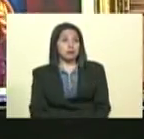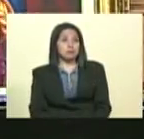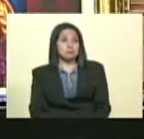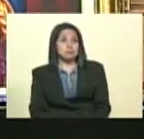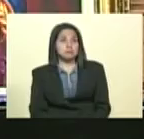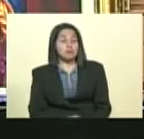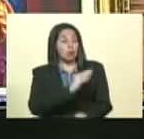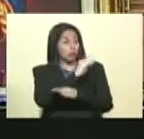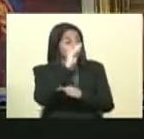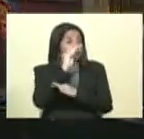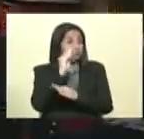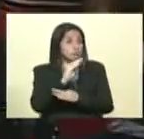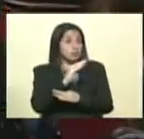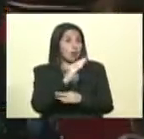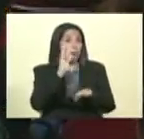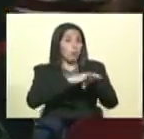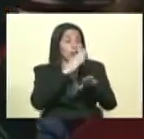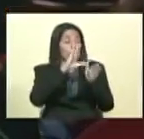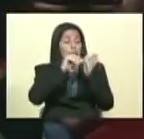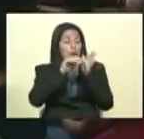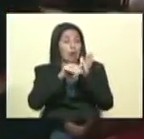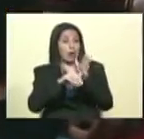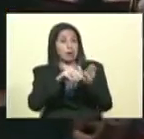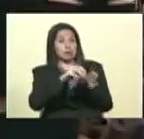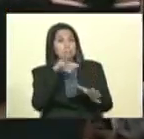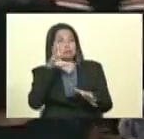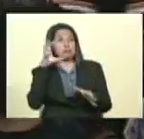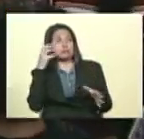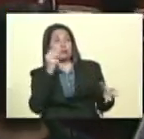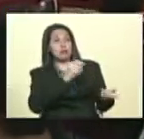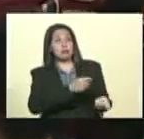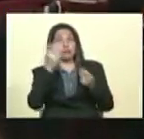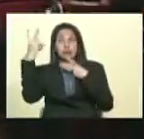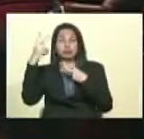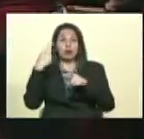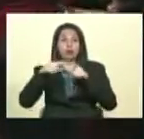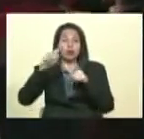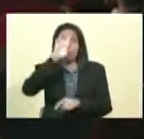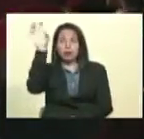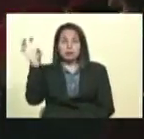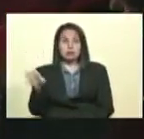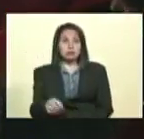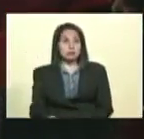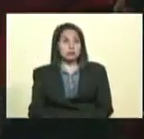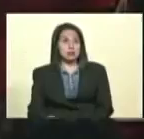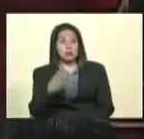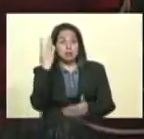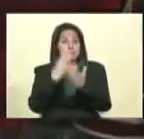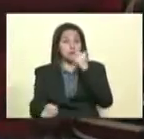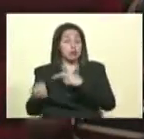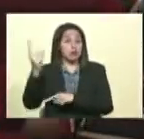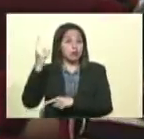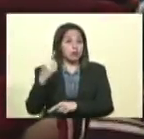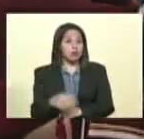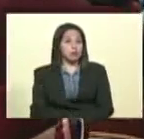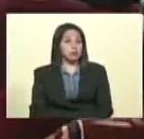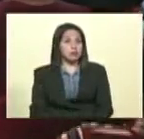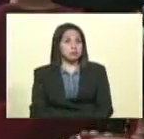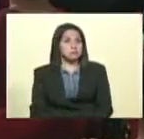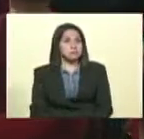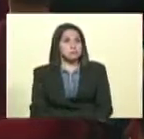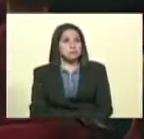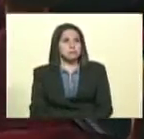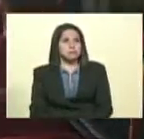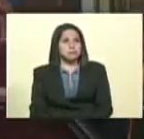Tenemos que cuidarlo porque nos los están robando, los roban, se los llevan. Es lo